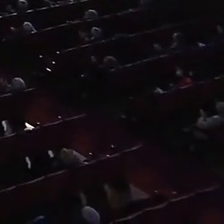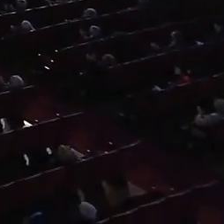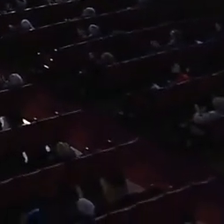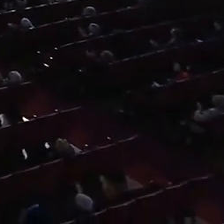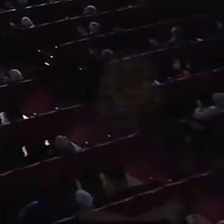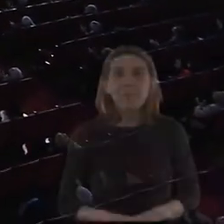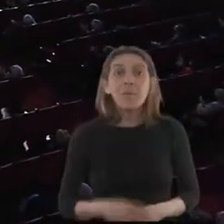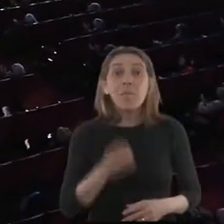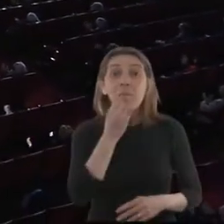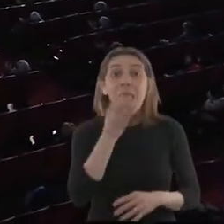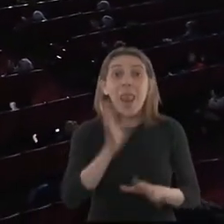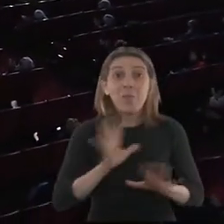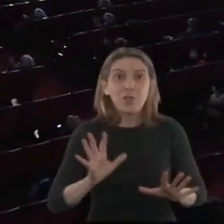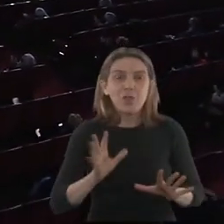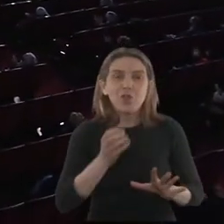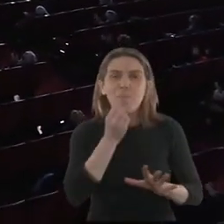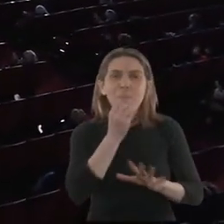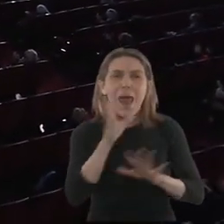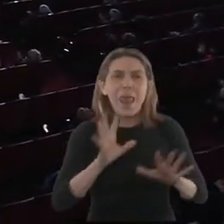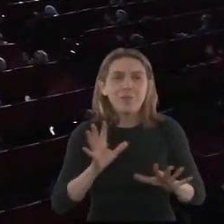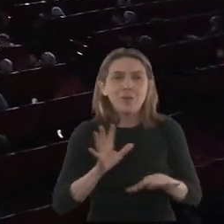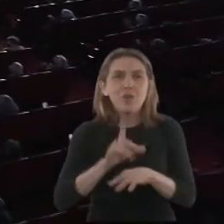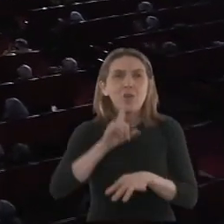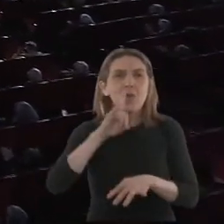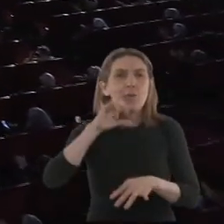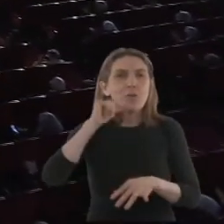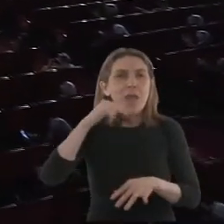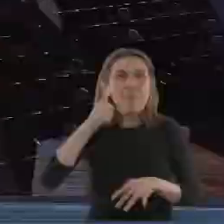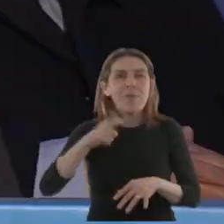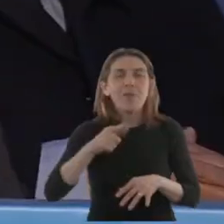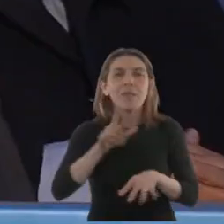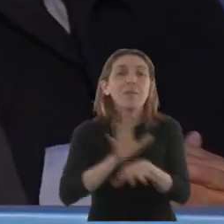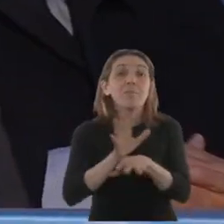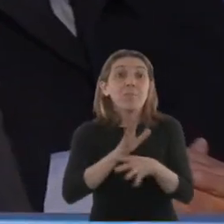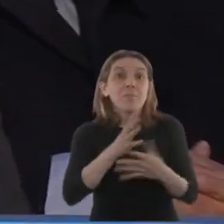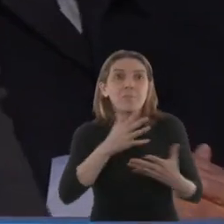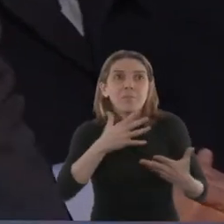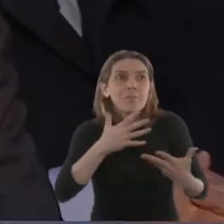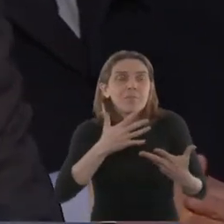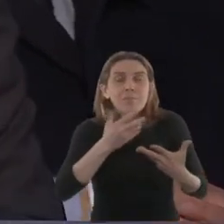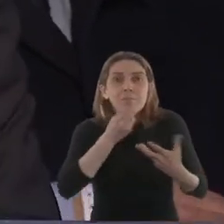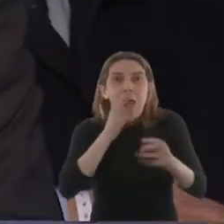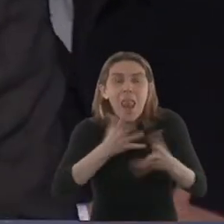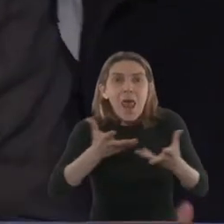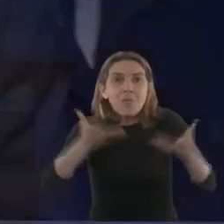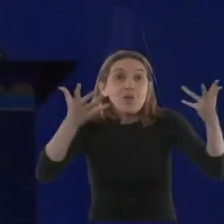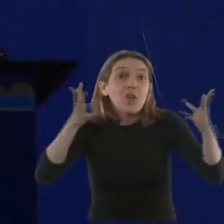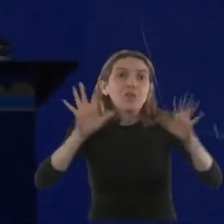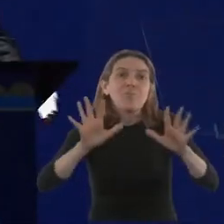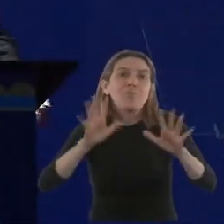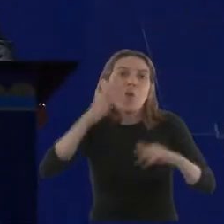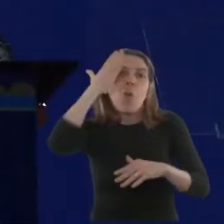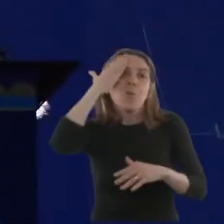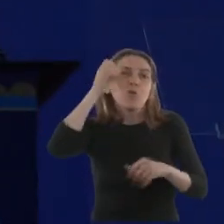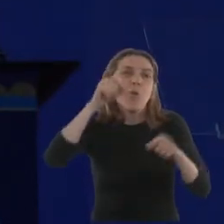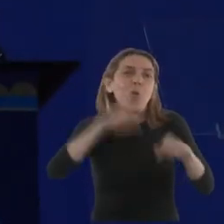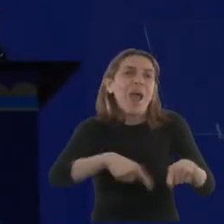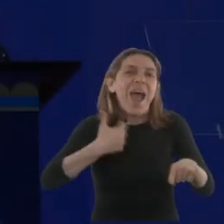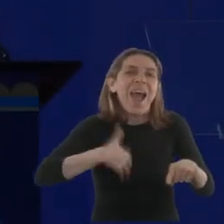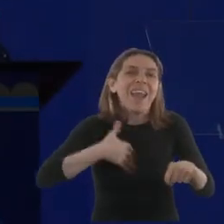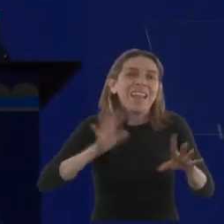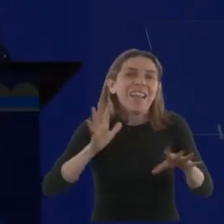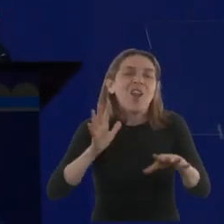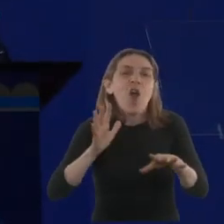Impresionante, impresionante, Luciana. Qué lindo, qué imponente. Ahí está, la cultura argentina, los artistas